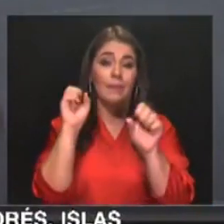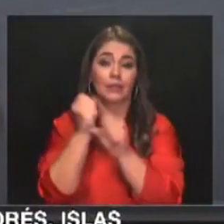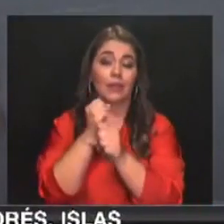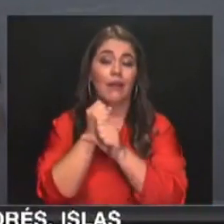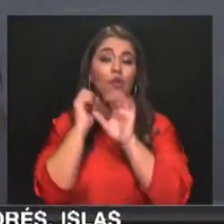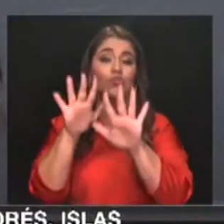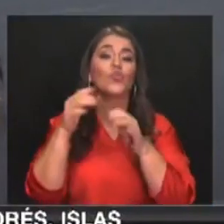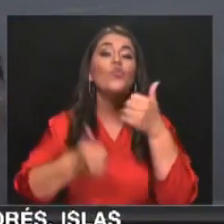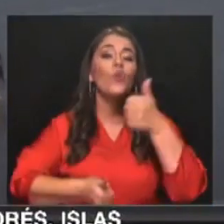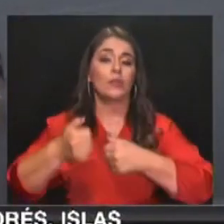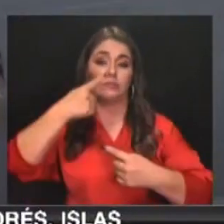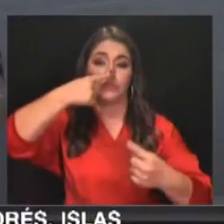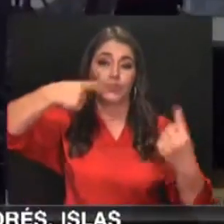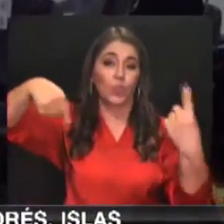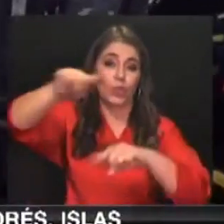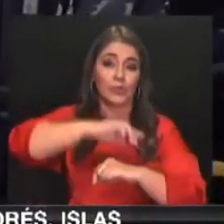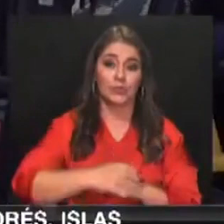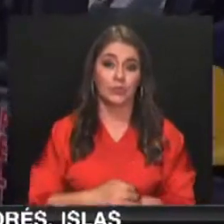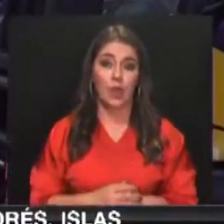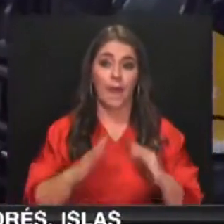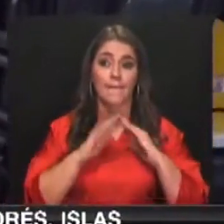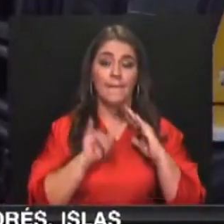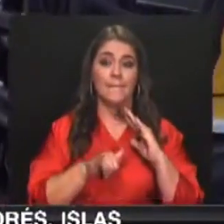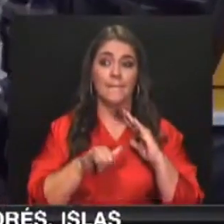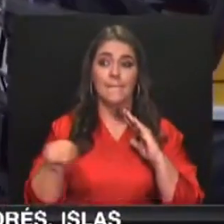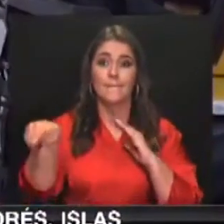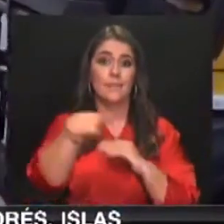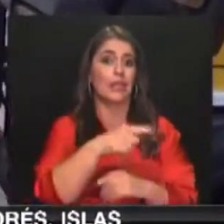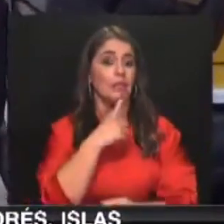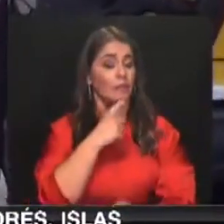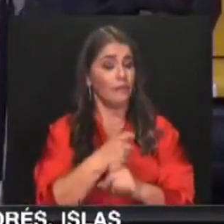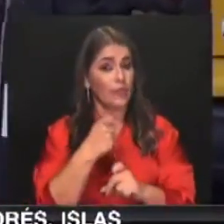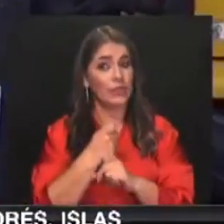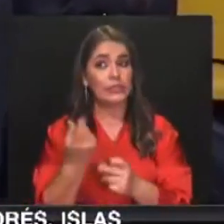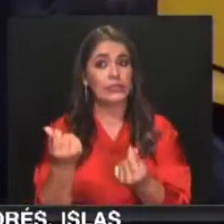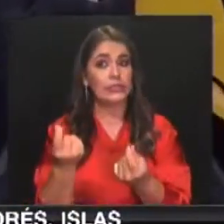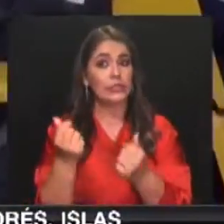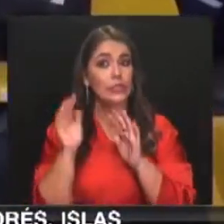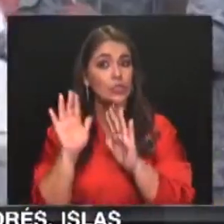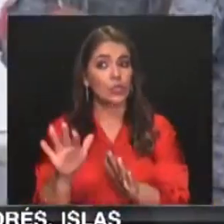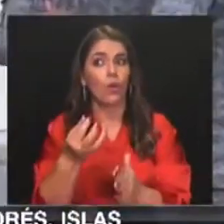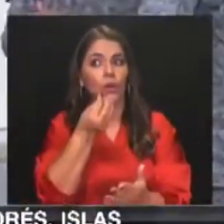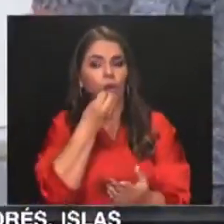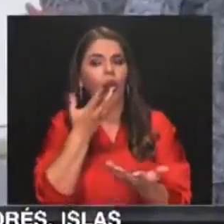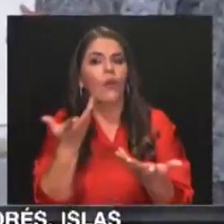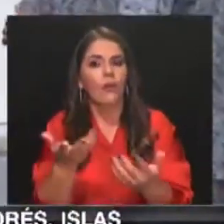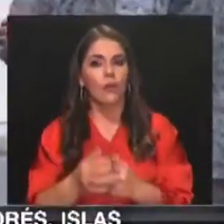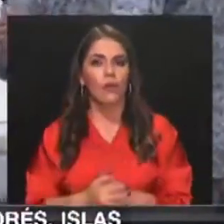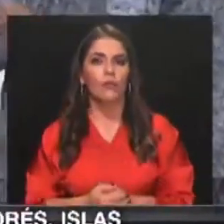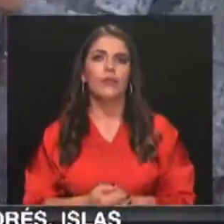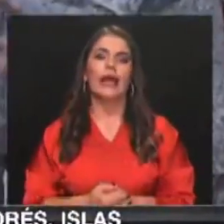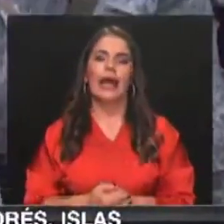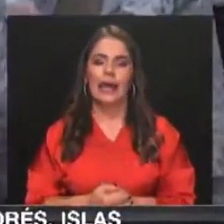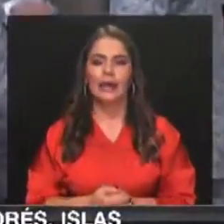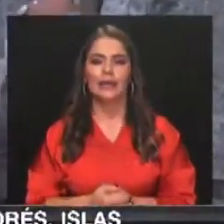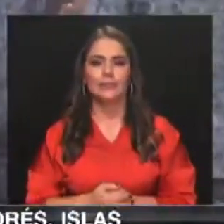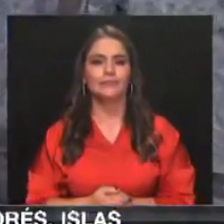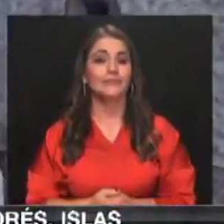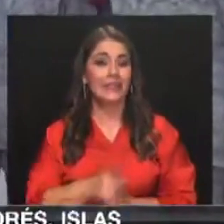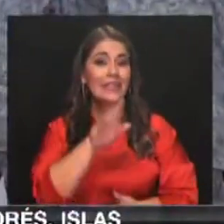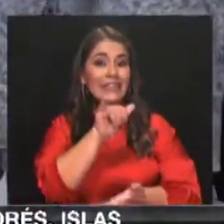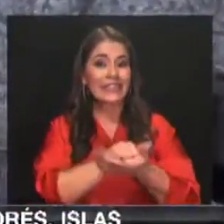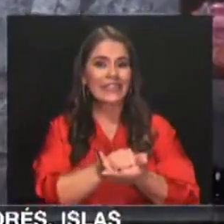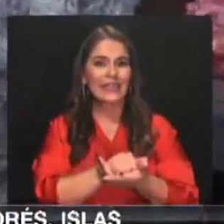aislamiento obligatorio, los pobladores están pasando grandes afugias económicas y alimentarias. Por eso, hombres de la Fuerza Aérea